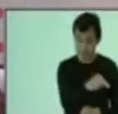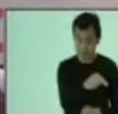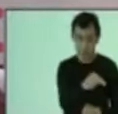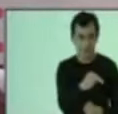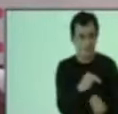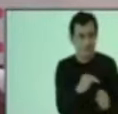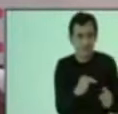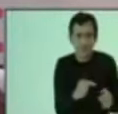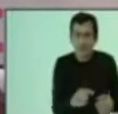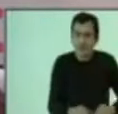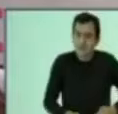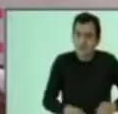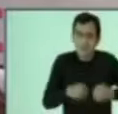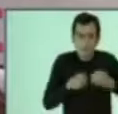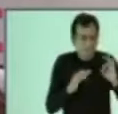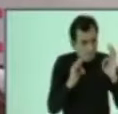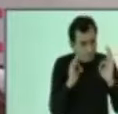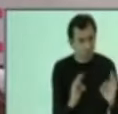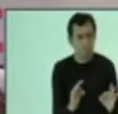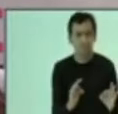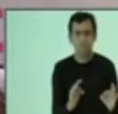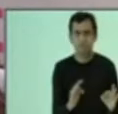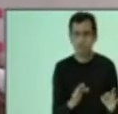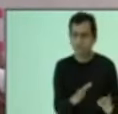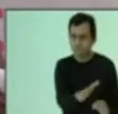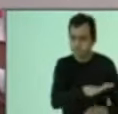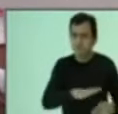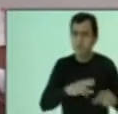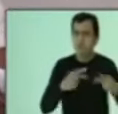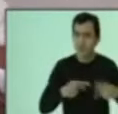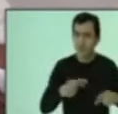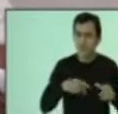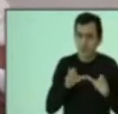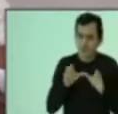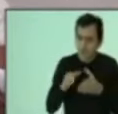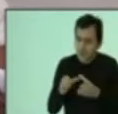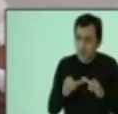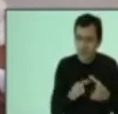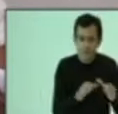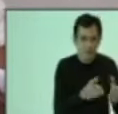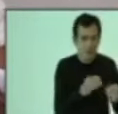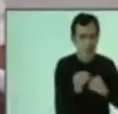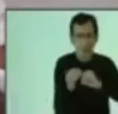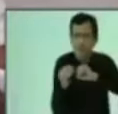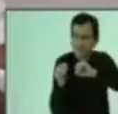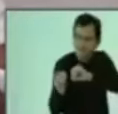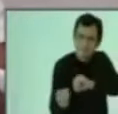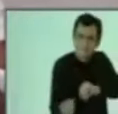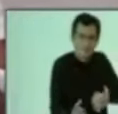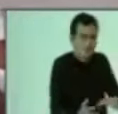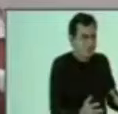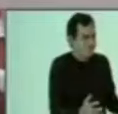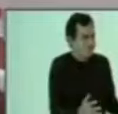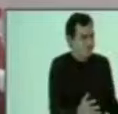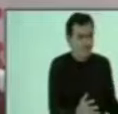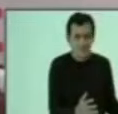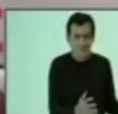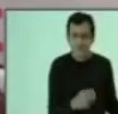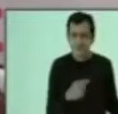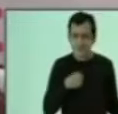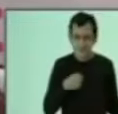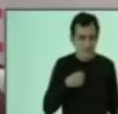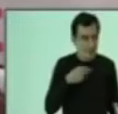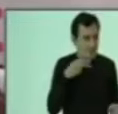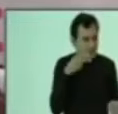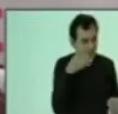merece vivir mejor. Nuestra gente de las comunidades viven en el total abandono. Hemos caminado con